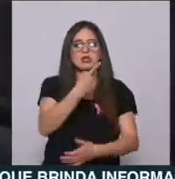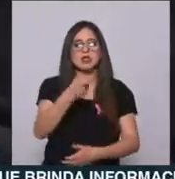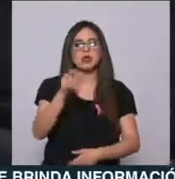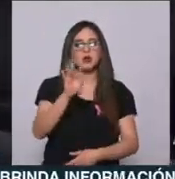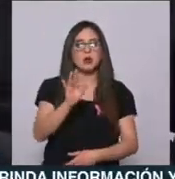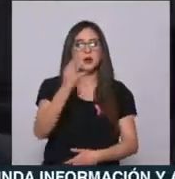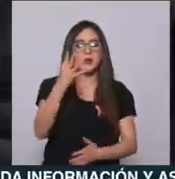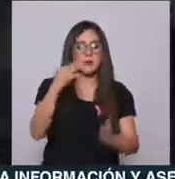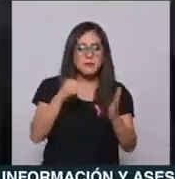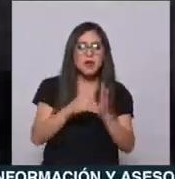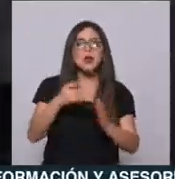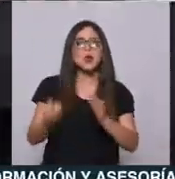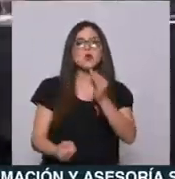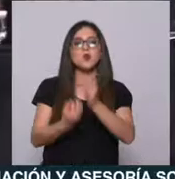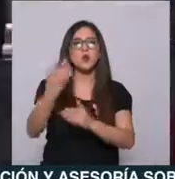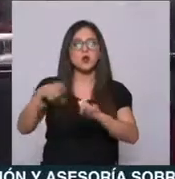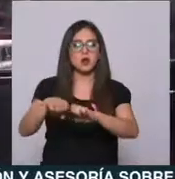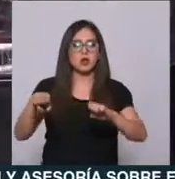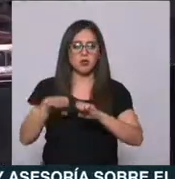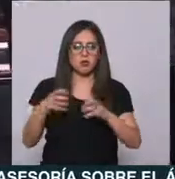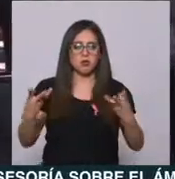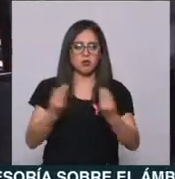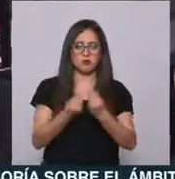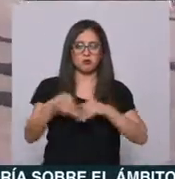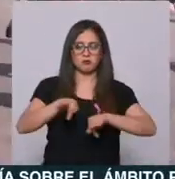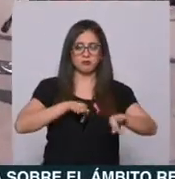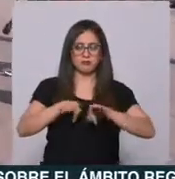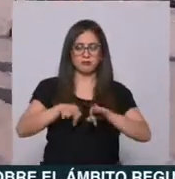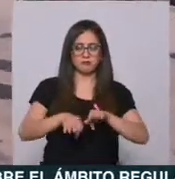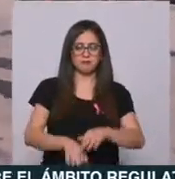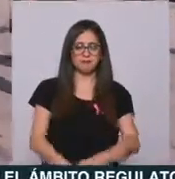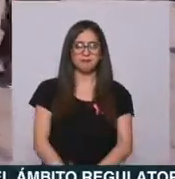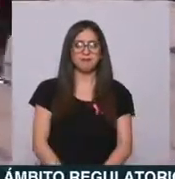elementos del nuevo cuerpo de seguridad. Eric Pinto, 21 Noticias.